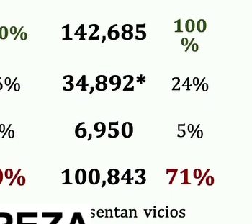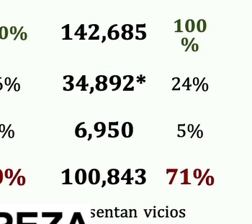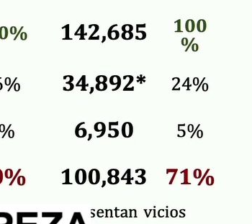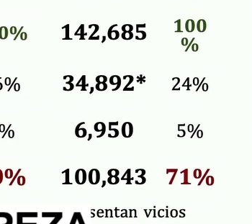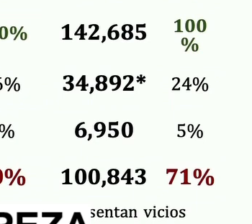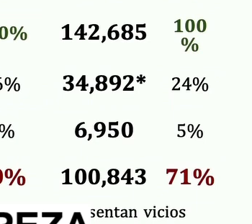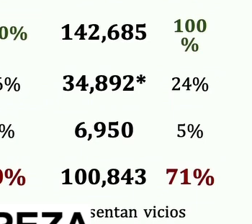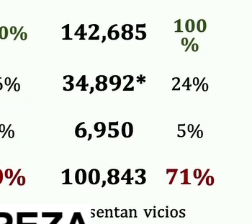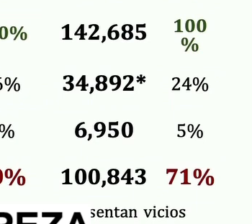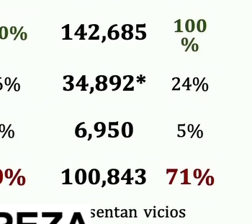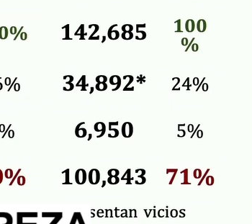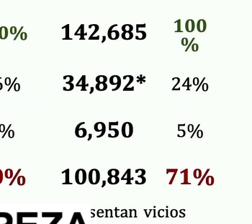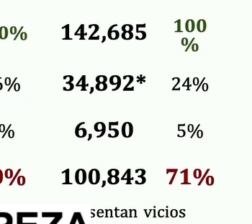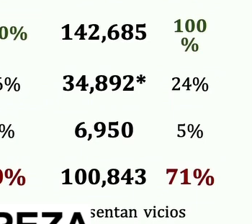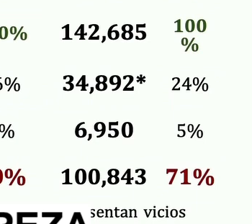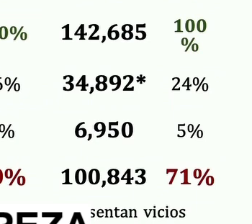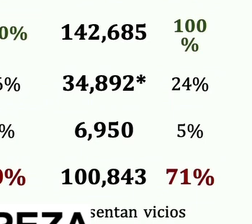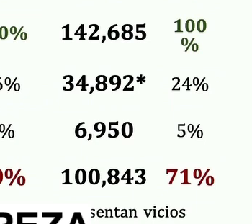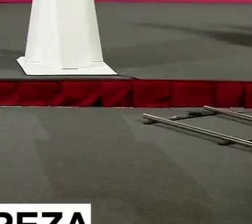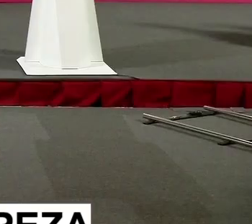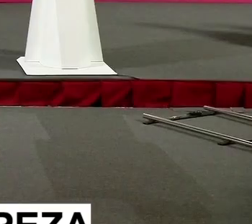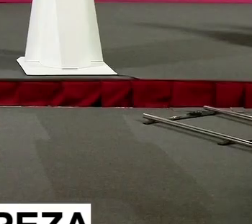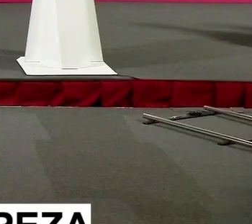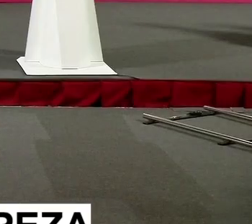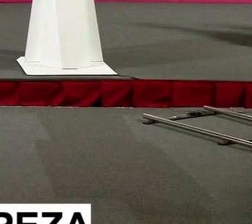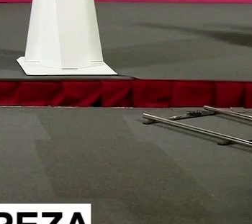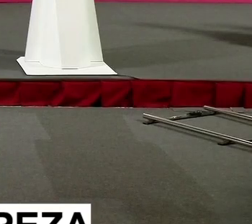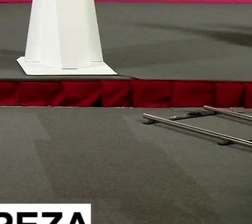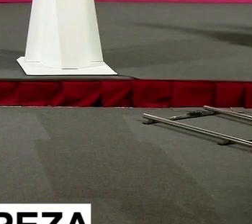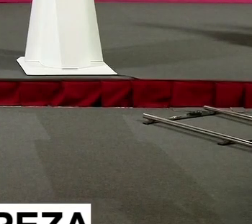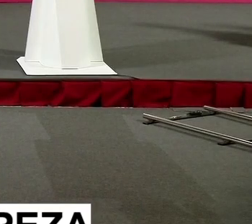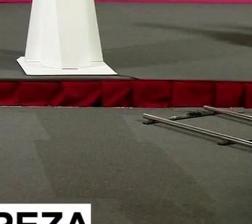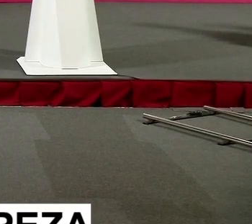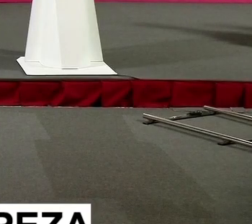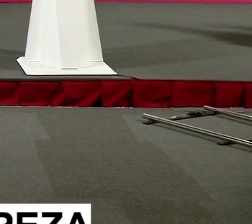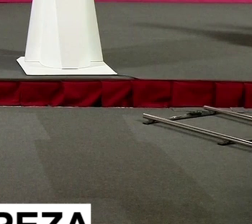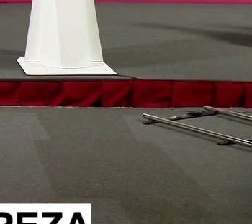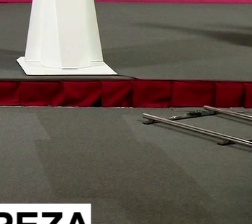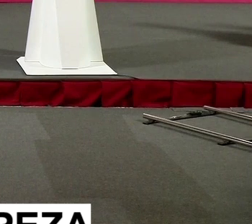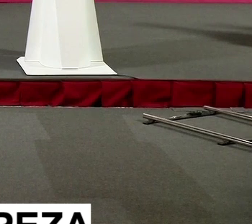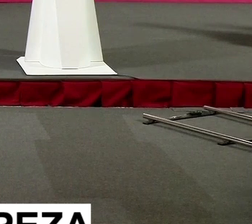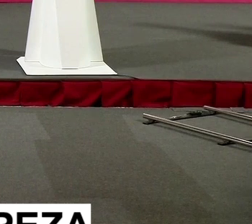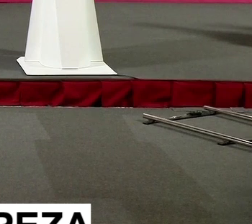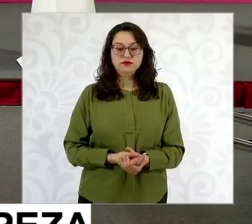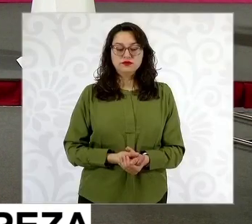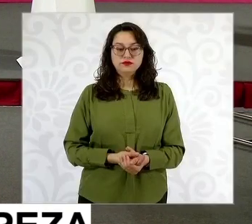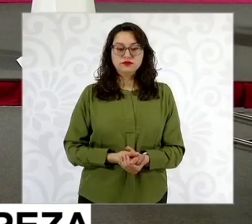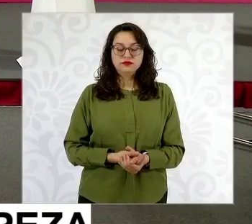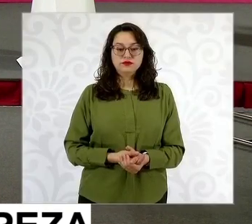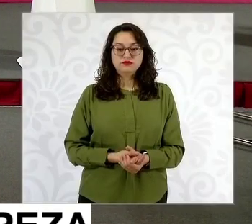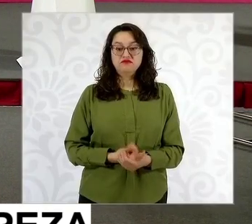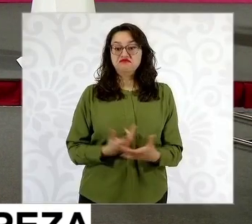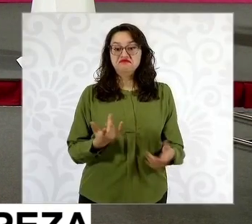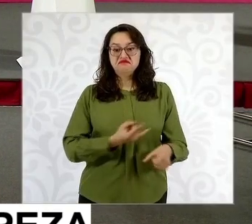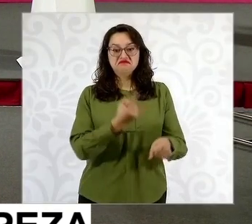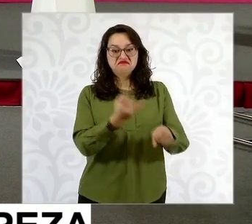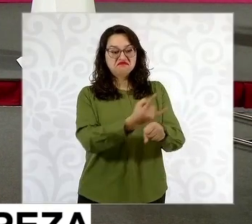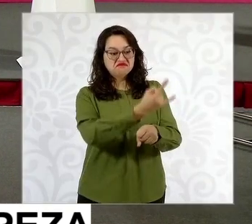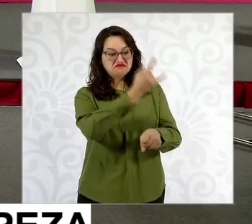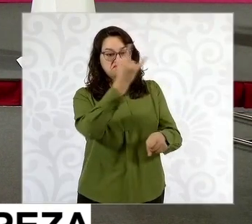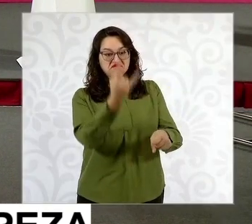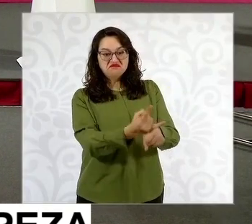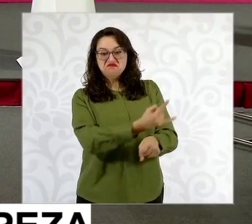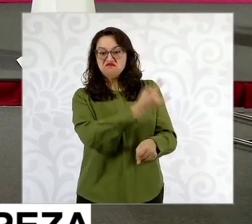100.000, el 71%. Es decir, un mecanismo absolutamente ineficiente,